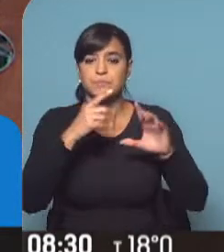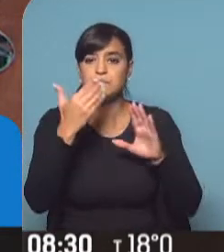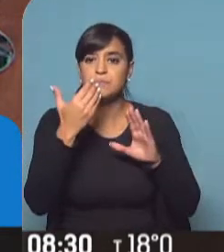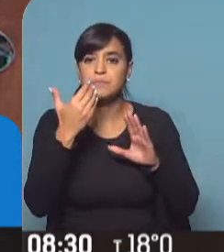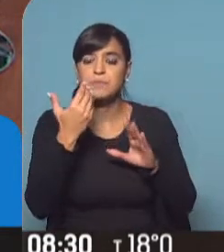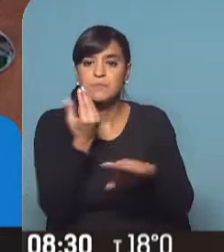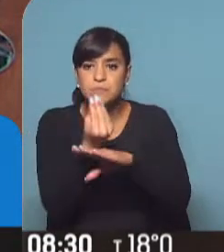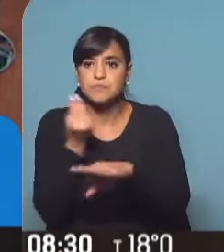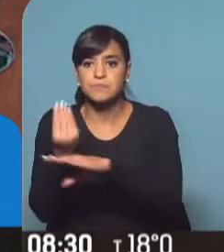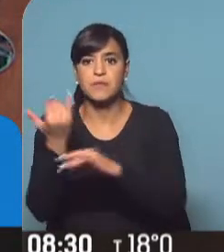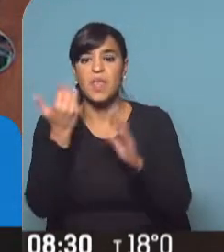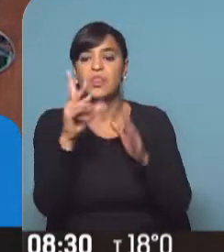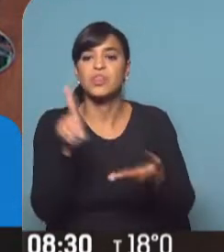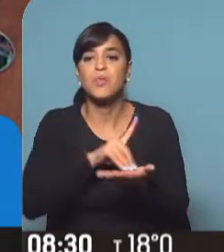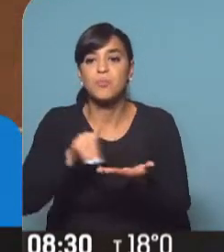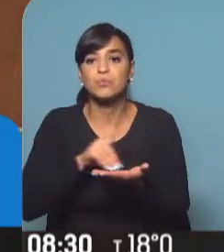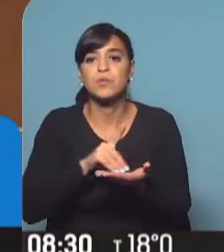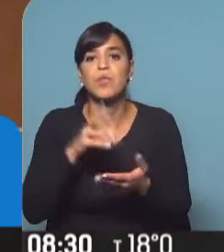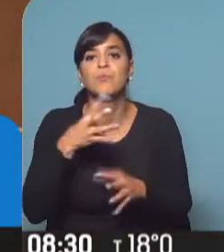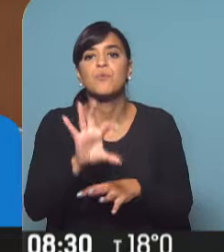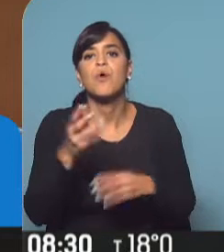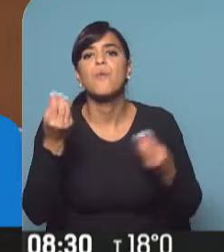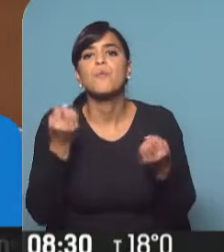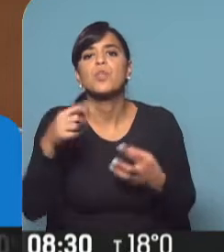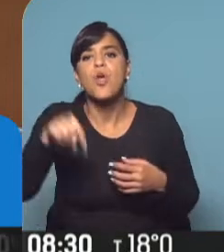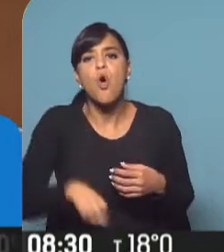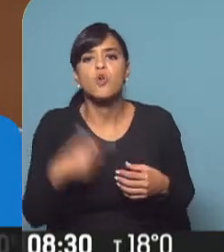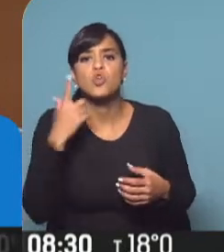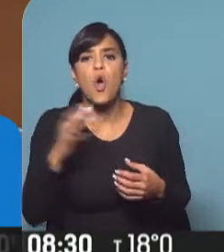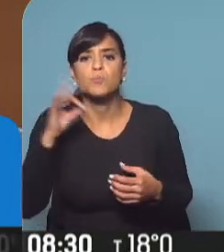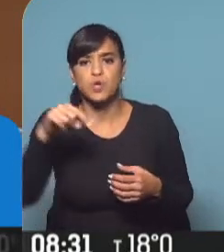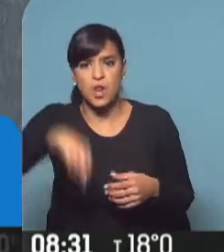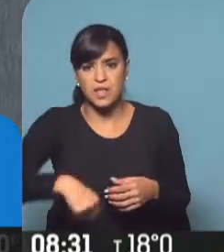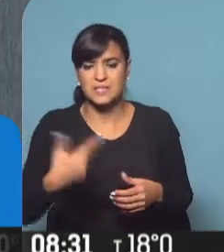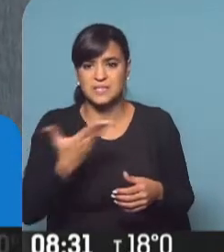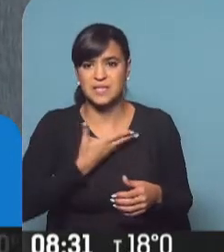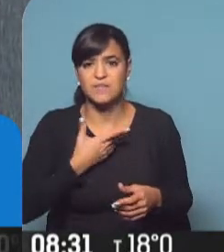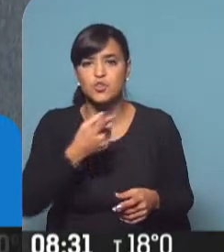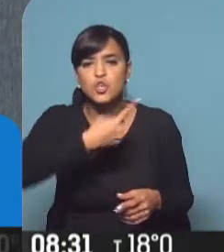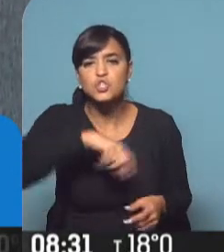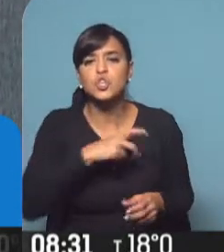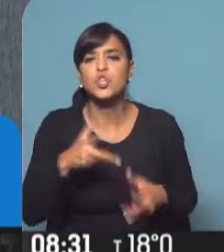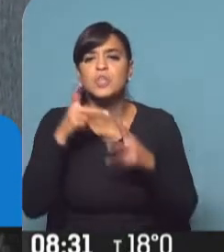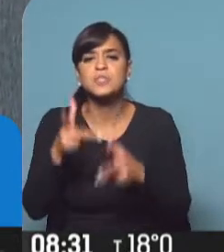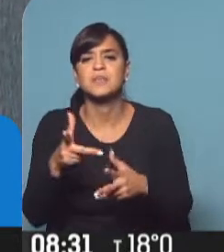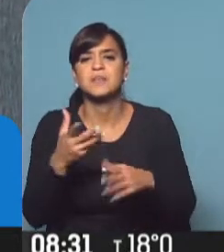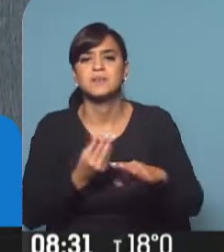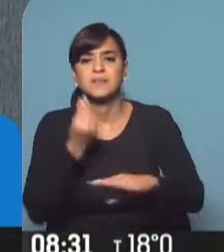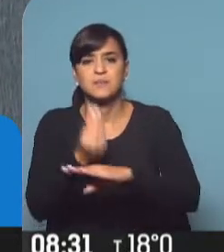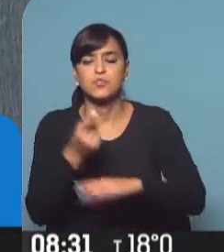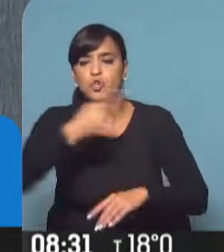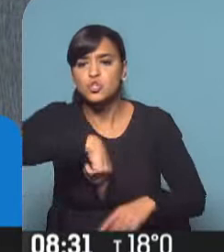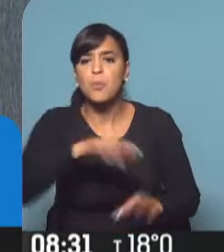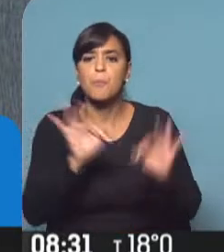en las listas de diputados provinciales porque son una opción hoy en santa fe ya nosotros este siempre decimos que más que una candidatura somos un